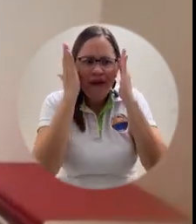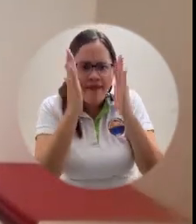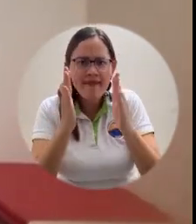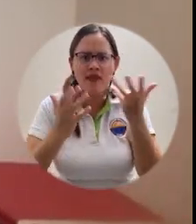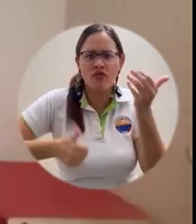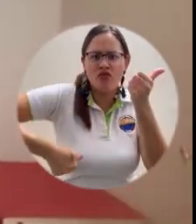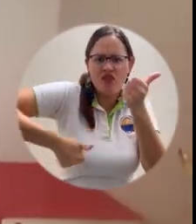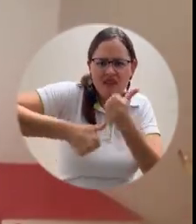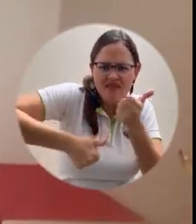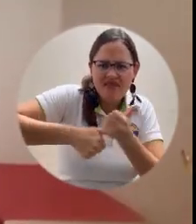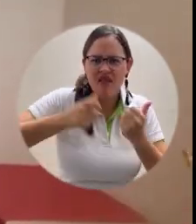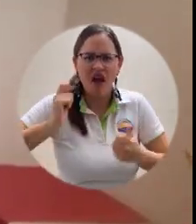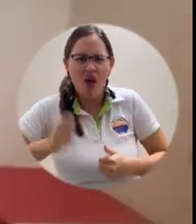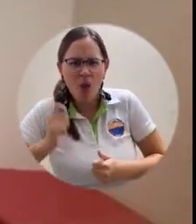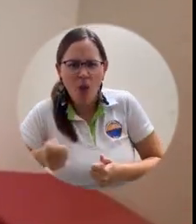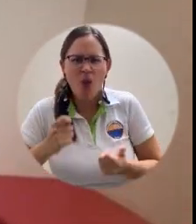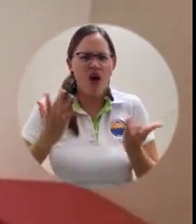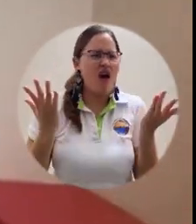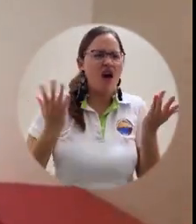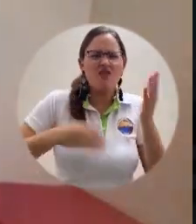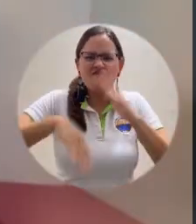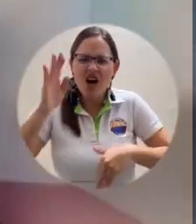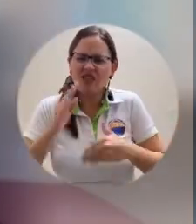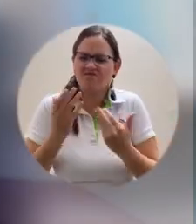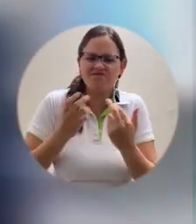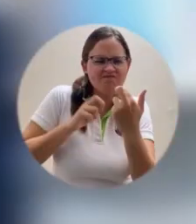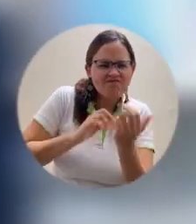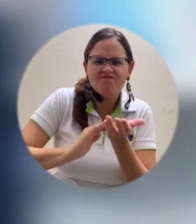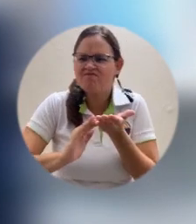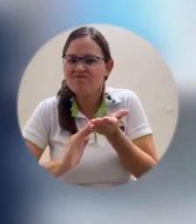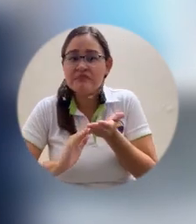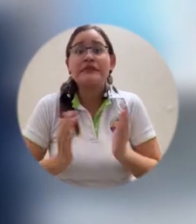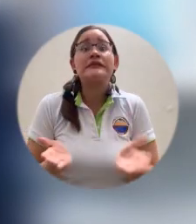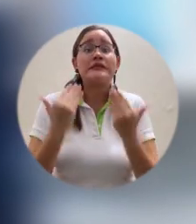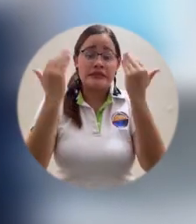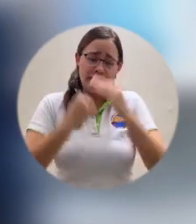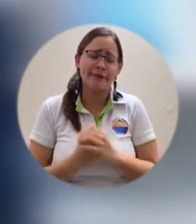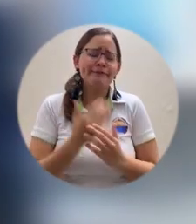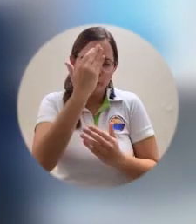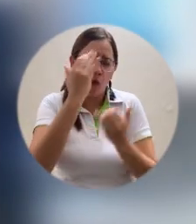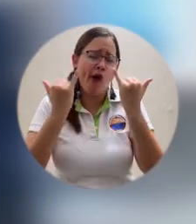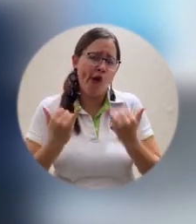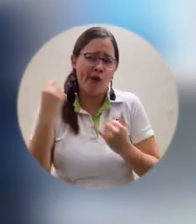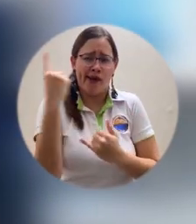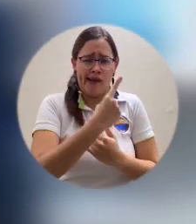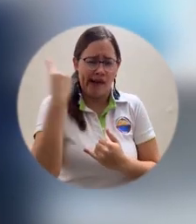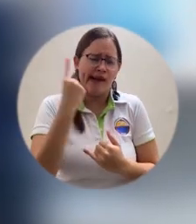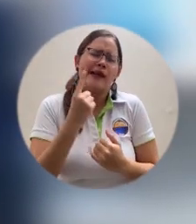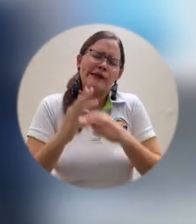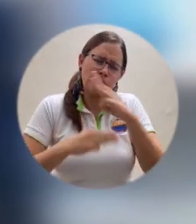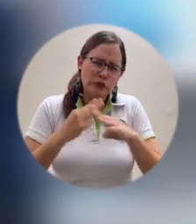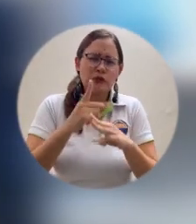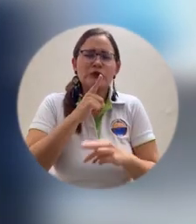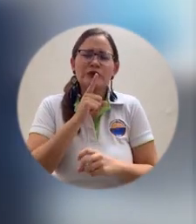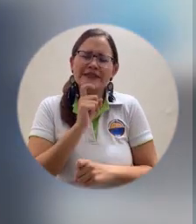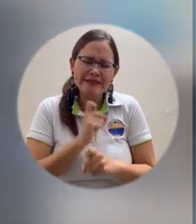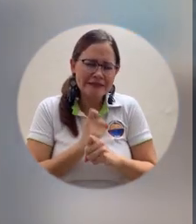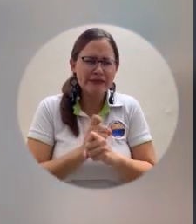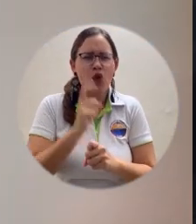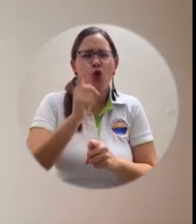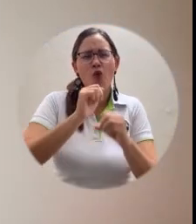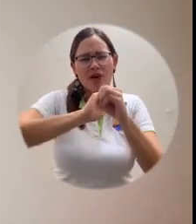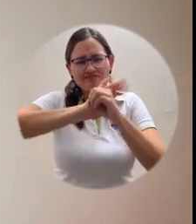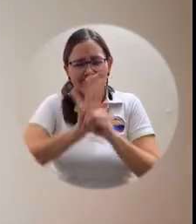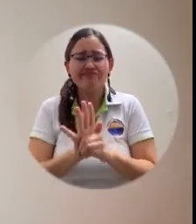para el Ministerio de Justicia y del Derecho y mucho más en el marco de la emergencia del COVID-19. La posibilidad de que los centros